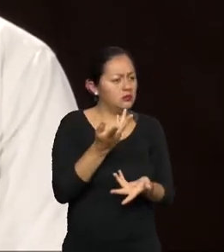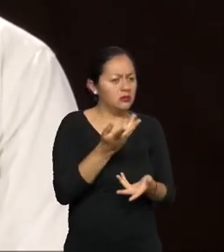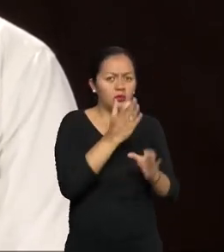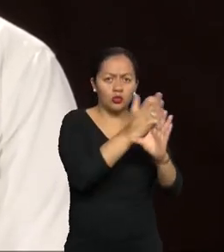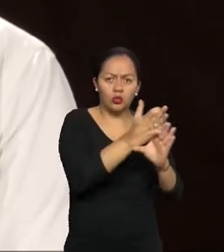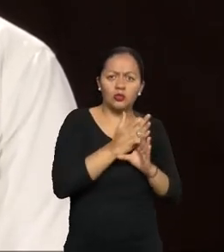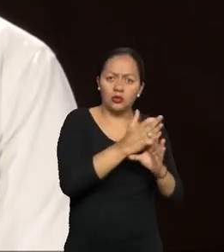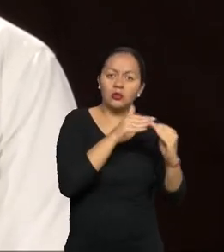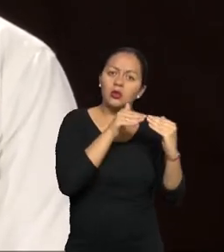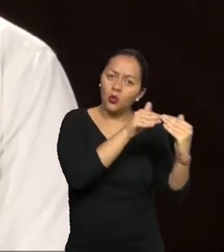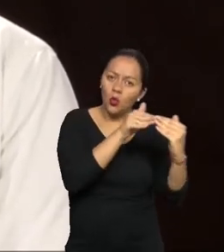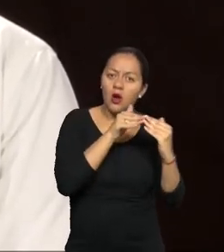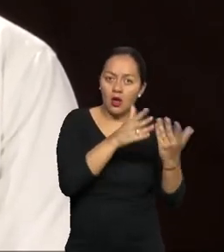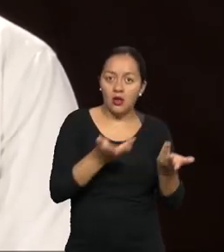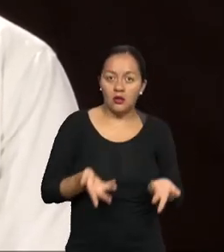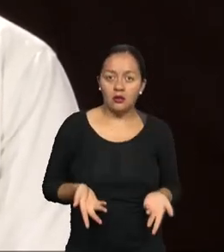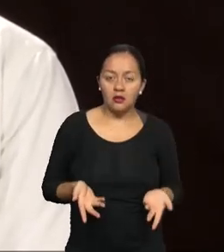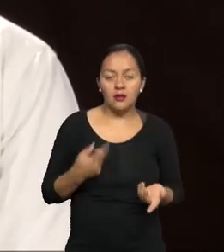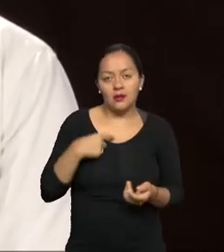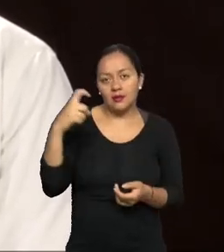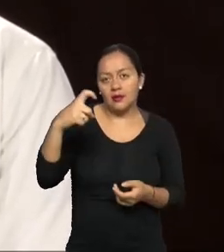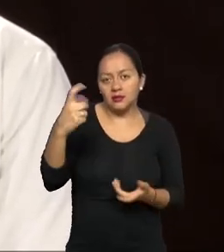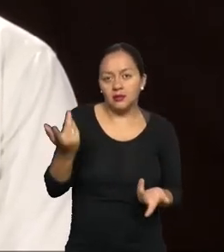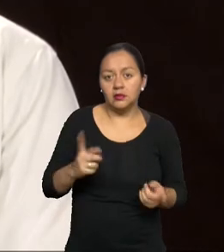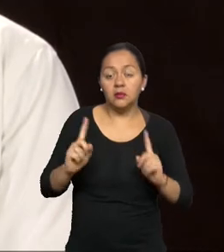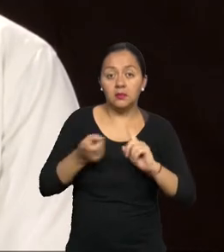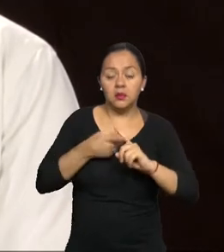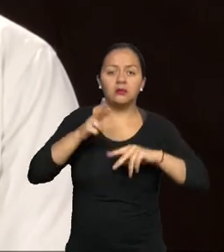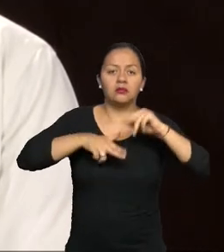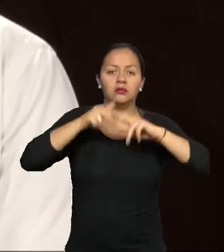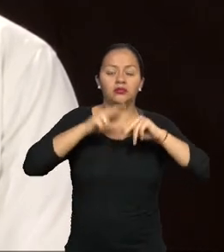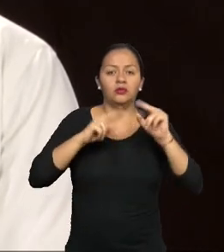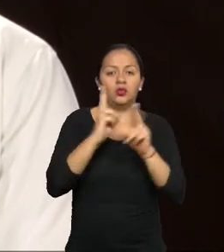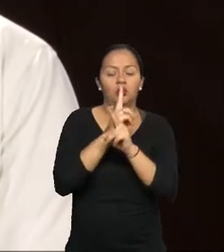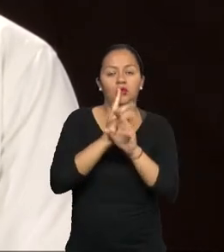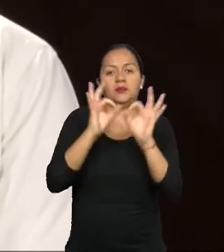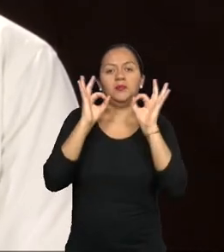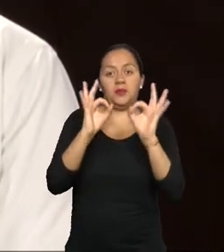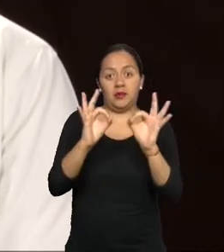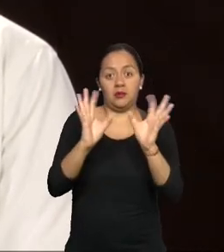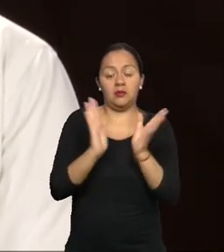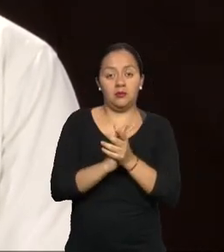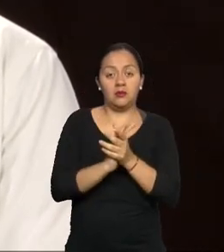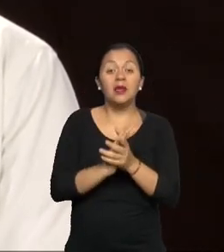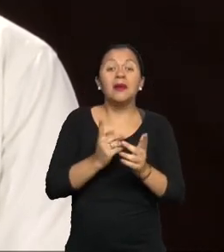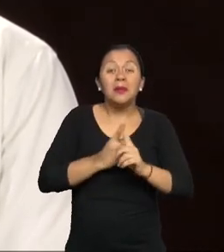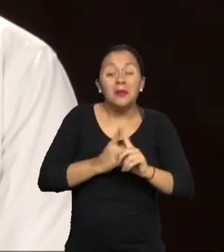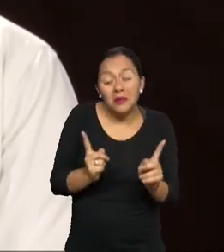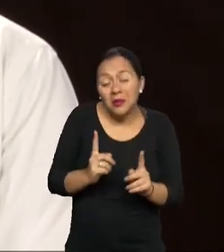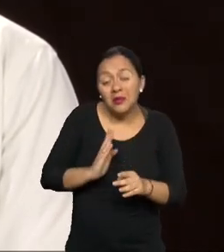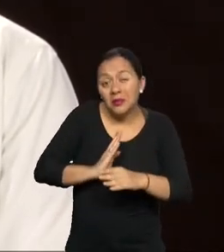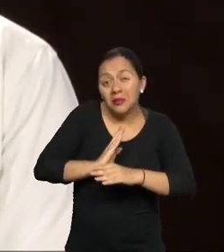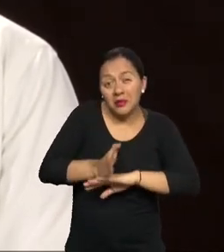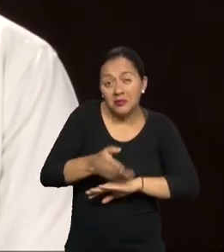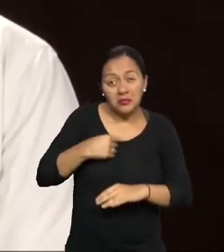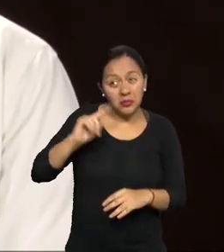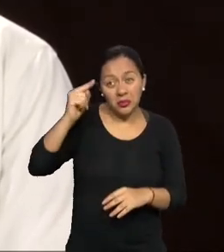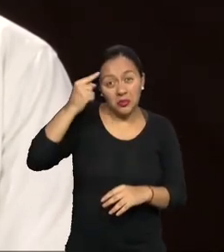equiparados, realmente igualitarios. Entonces, primero es la infraestructura. Y después, no sé si el gobierno o el Estado